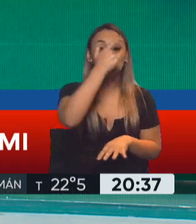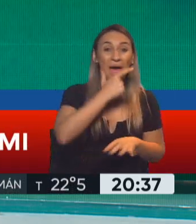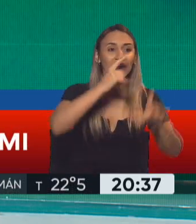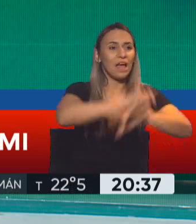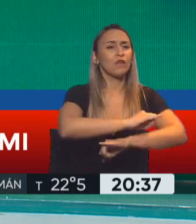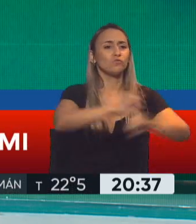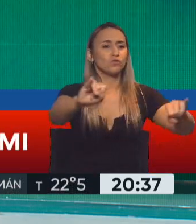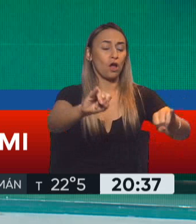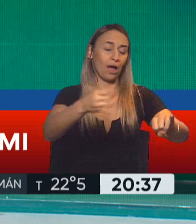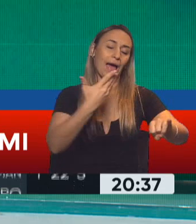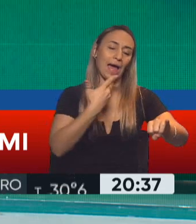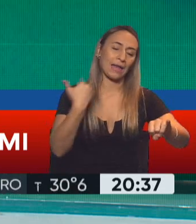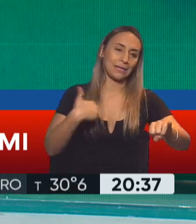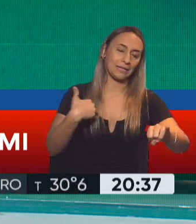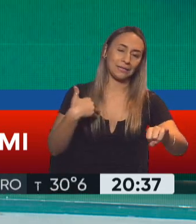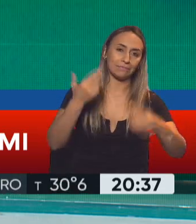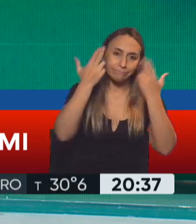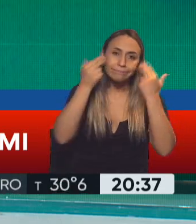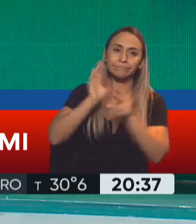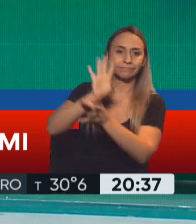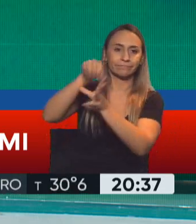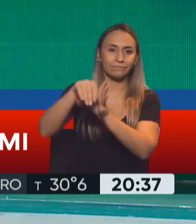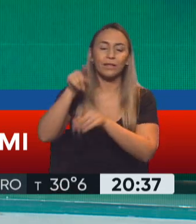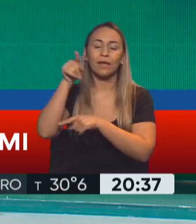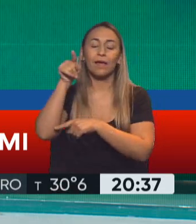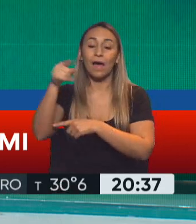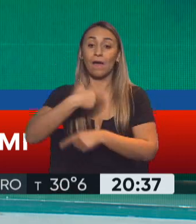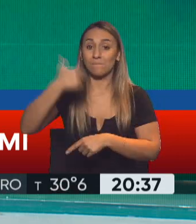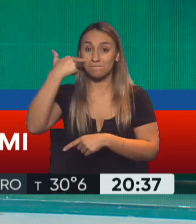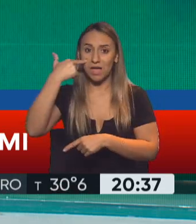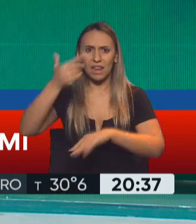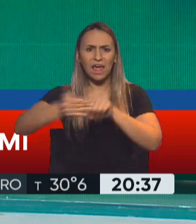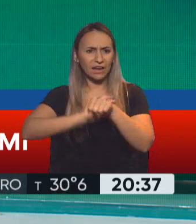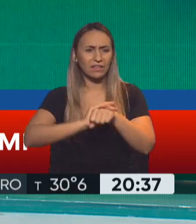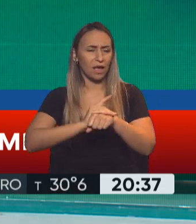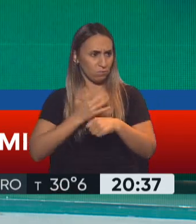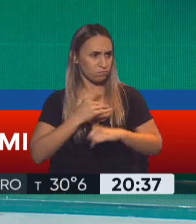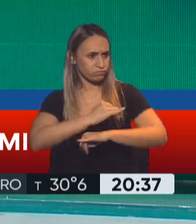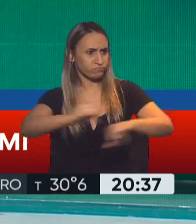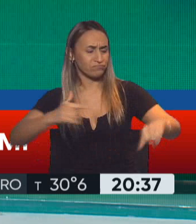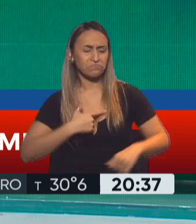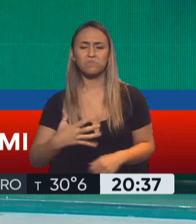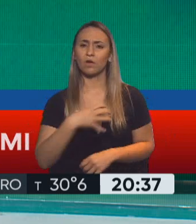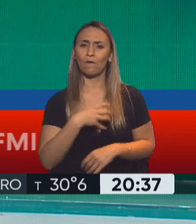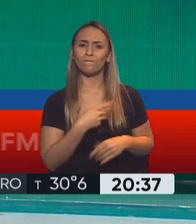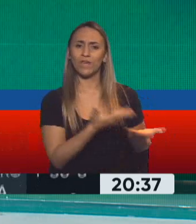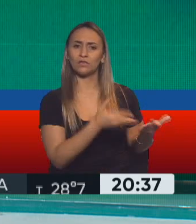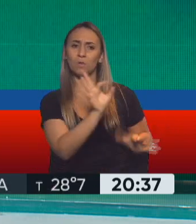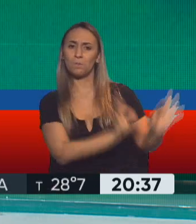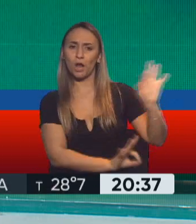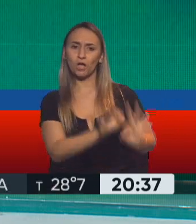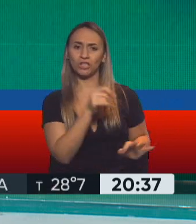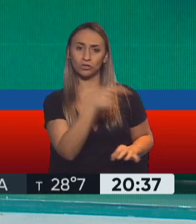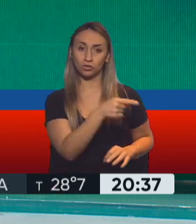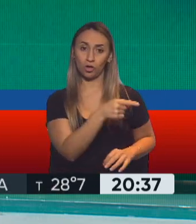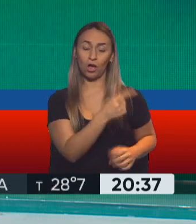argentina volvía al fondo monetario internacional- salió a defender públicamente esa medida y a decir que confiaba en el proyecto que tenía